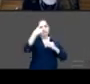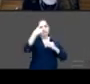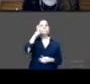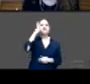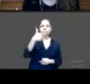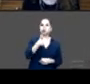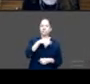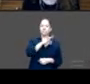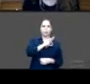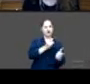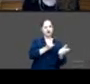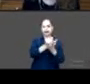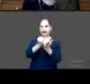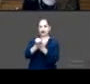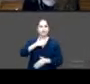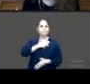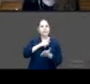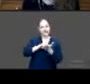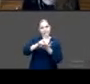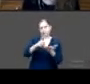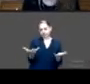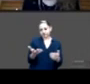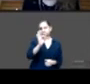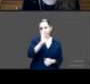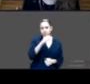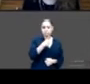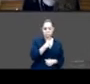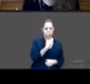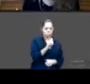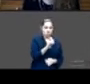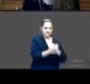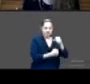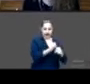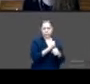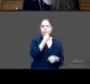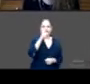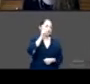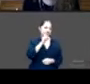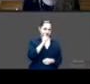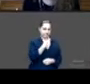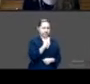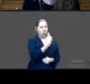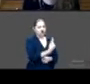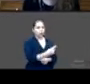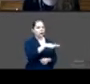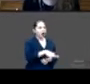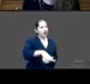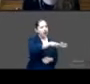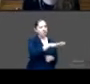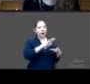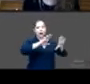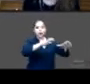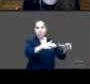los derechos. Si yo soy una persona que tiene nueve años, soy una niña de nueve años que vive en una comunidad donde a alrededor nadie ha podido tener